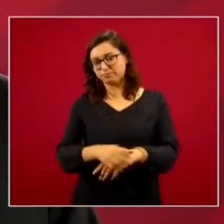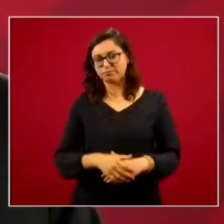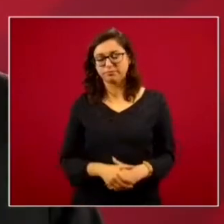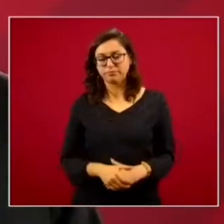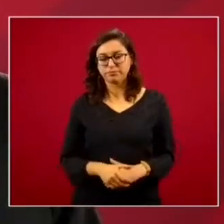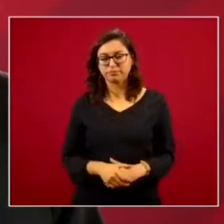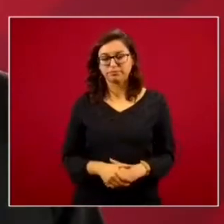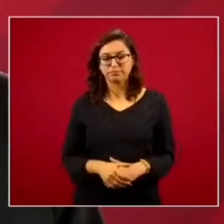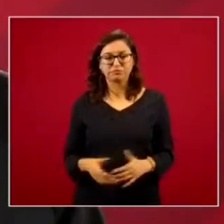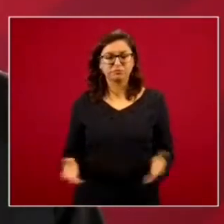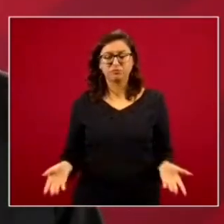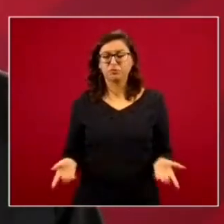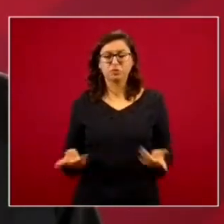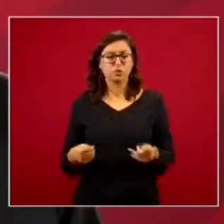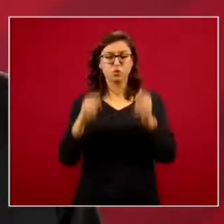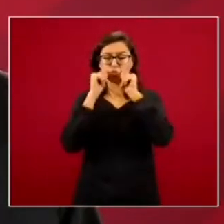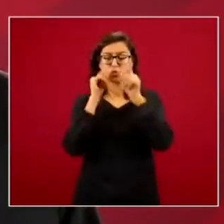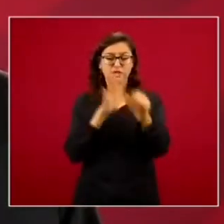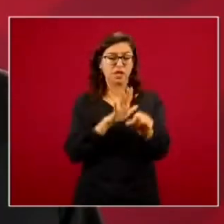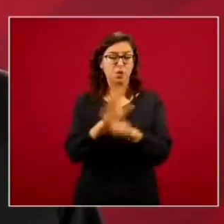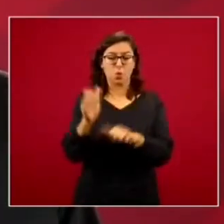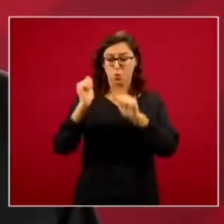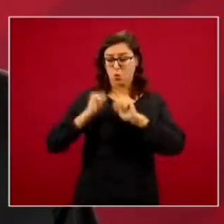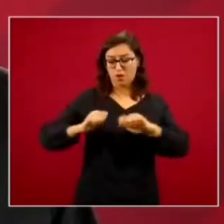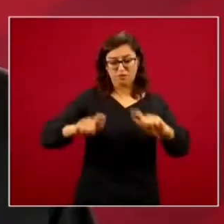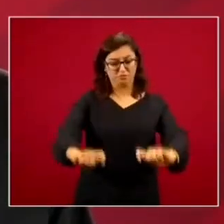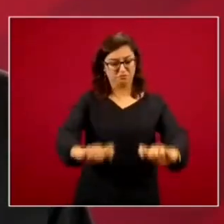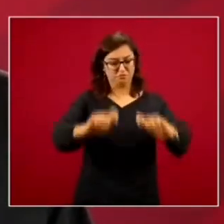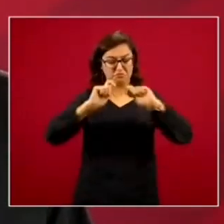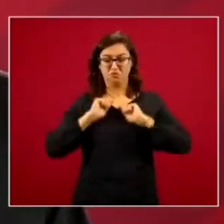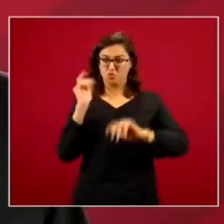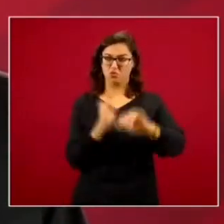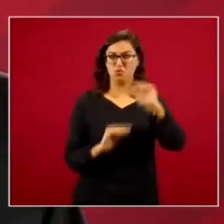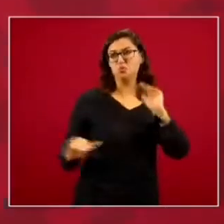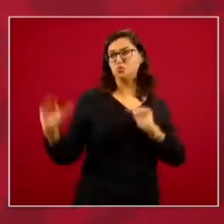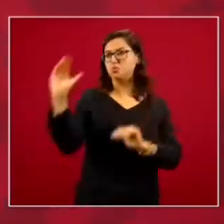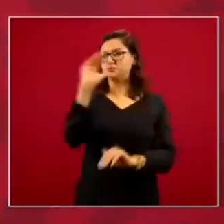Aunque se trate del cargo más importante del país.